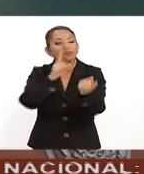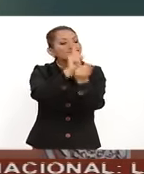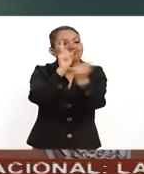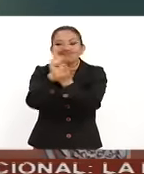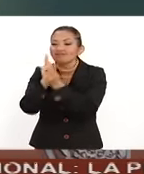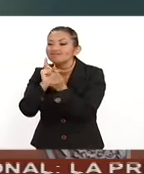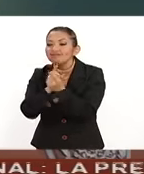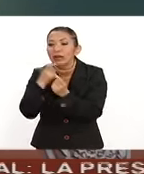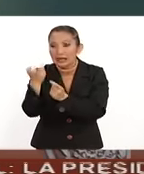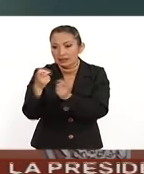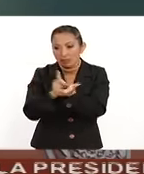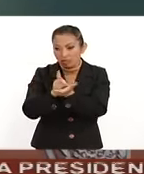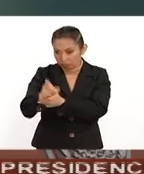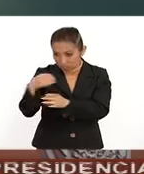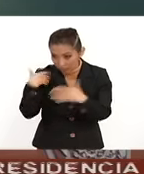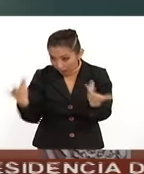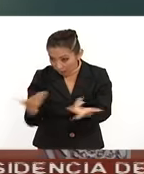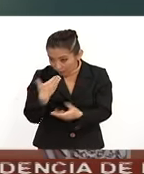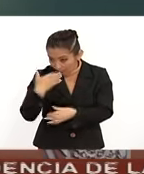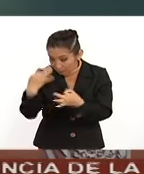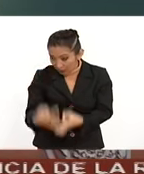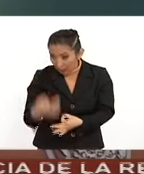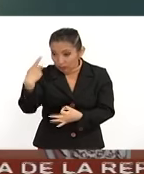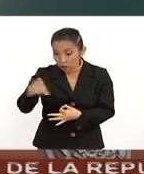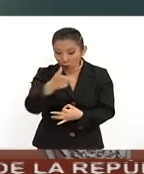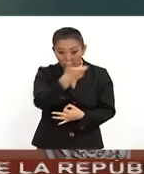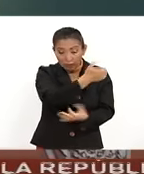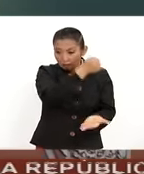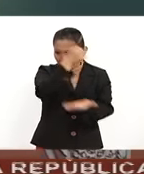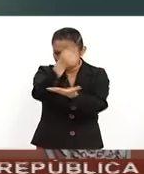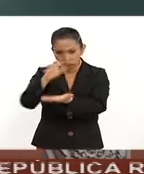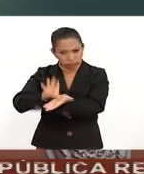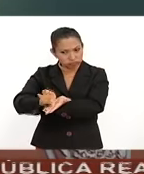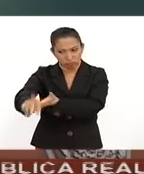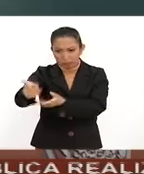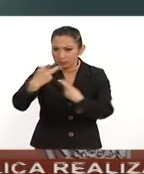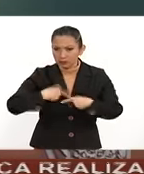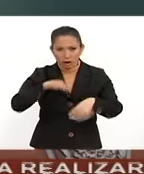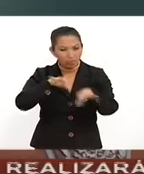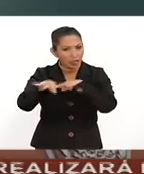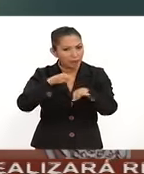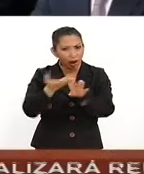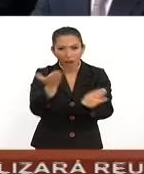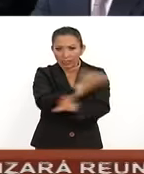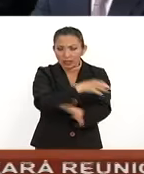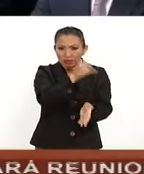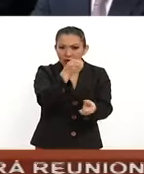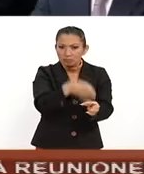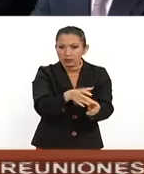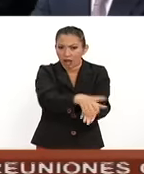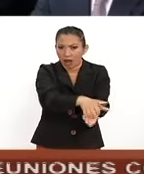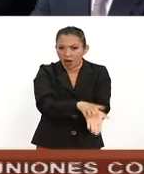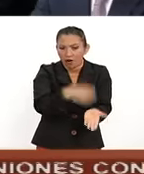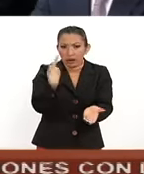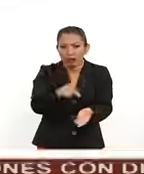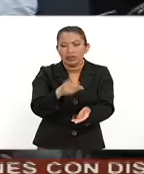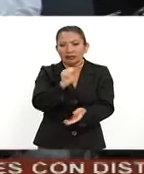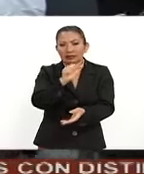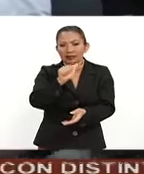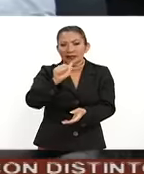asegurando que este derecho se ejerza y que ese patrimonio se le regrese al trabajador que lo ahorró en nuestro sistema de ahorro para el